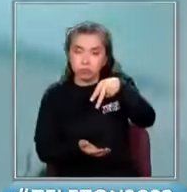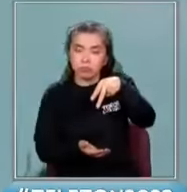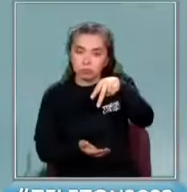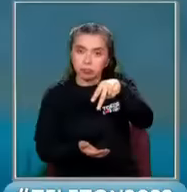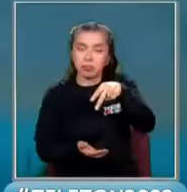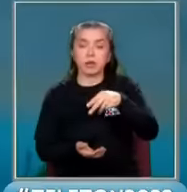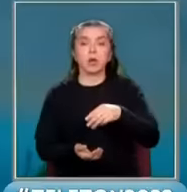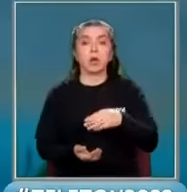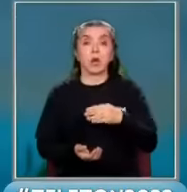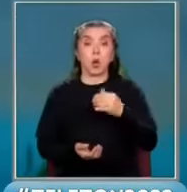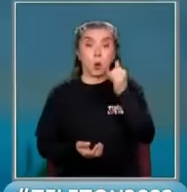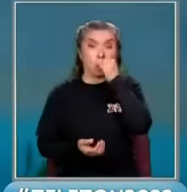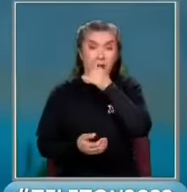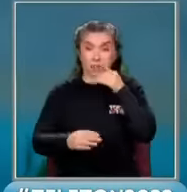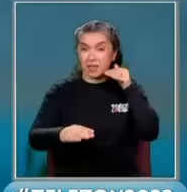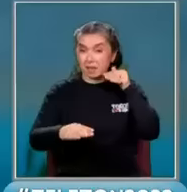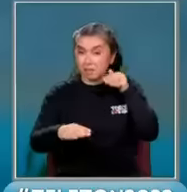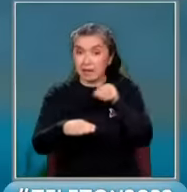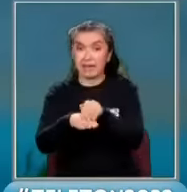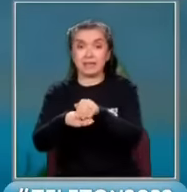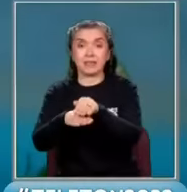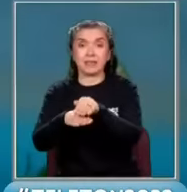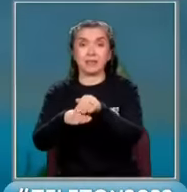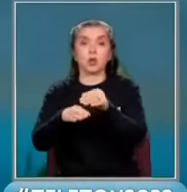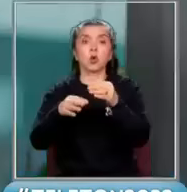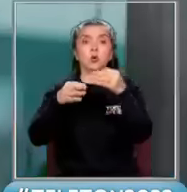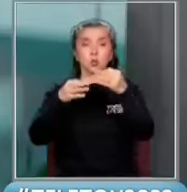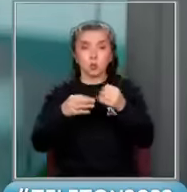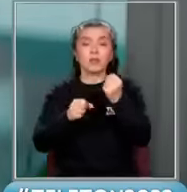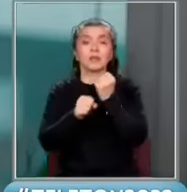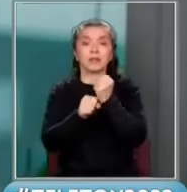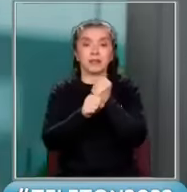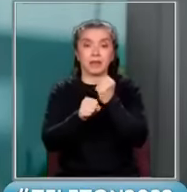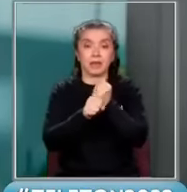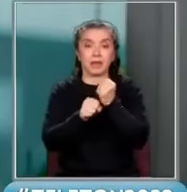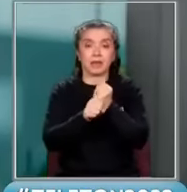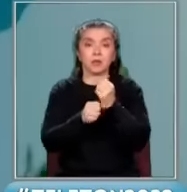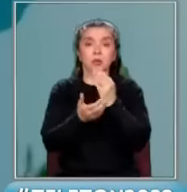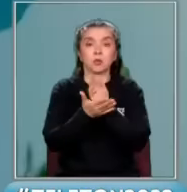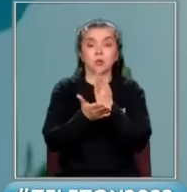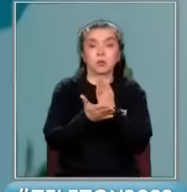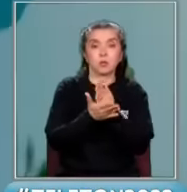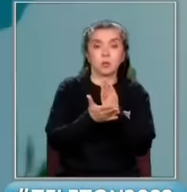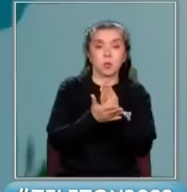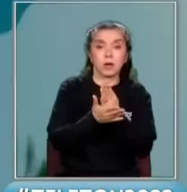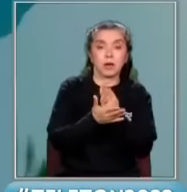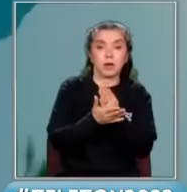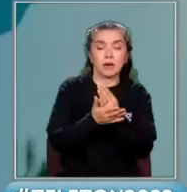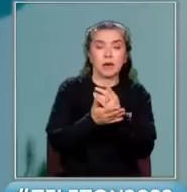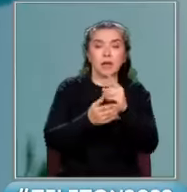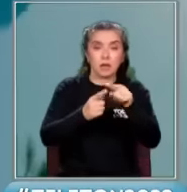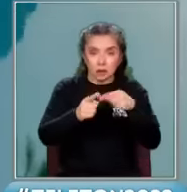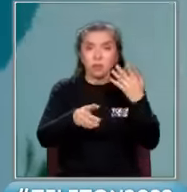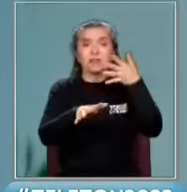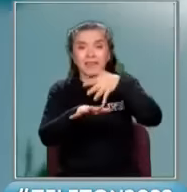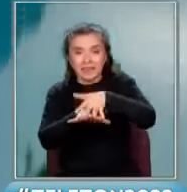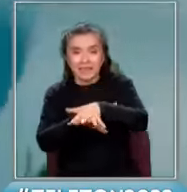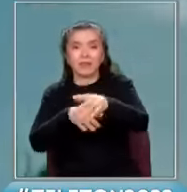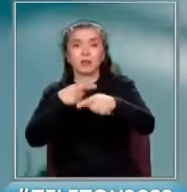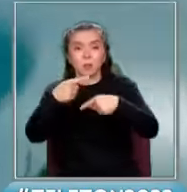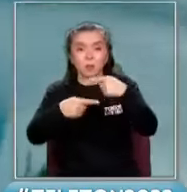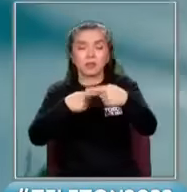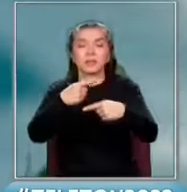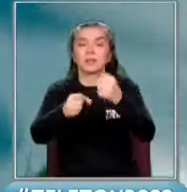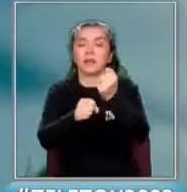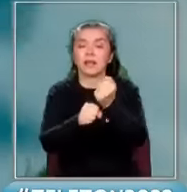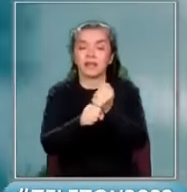En el momento del accidente, yo justo estaba trabajando en un colegio en Maipú. Parte de la rehabilitación era reintegro progresivo al trabajo. Y en el colegio